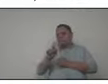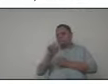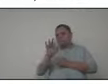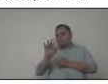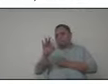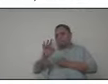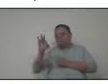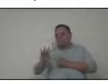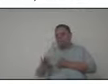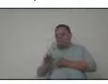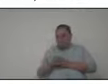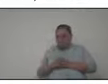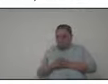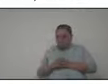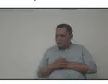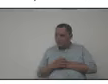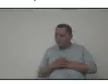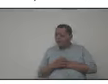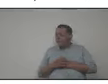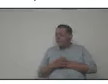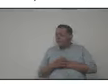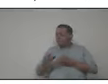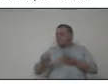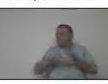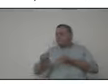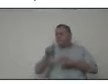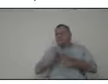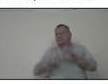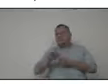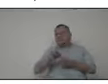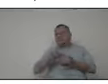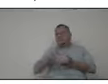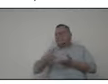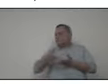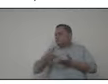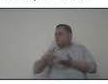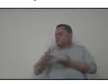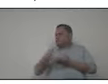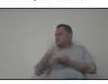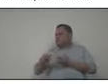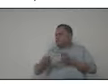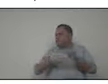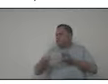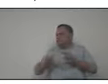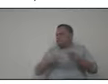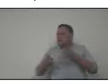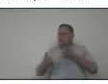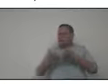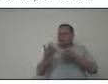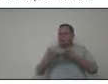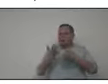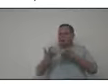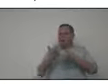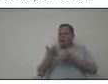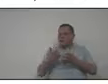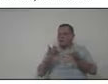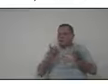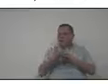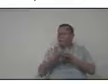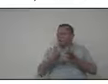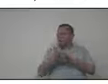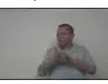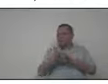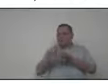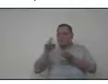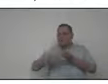6.3%. El año pasado tuvimos mucho gasto administrativo porque fortalecimos toda la parte del sistema de información,